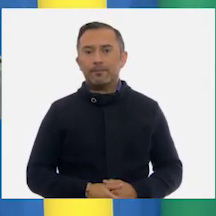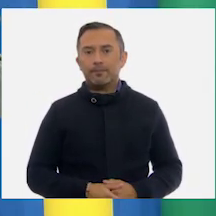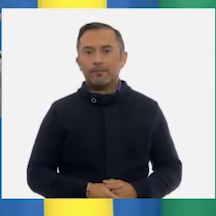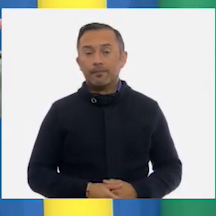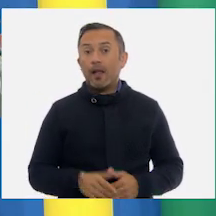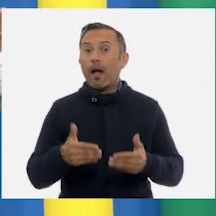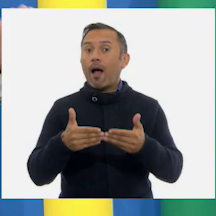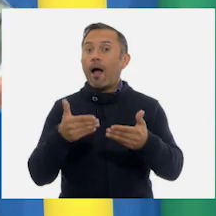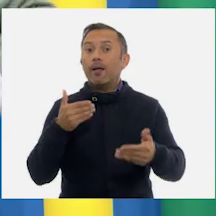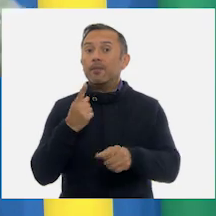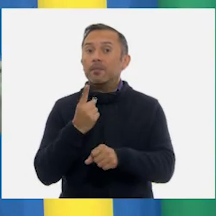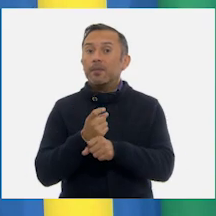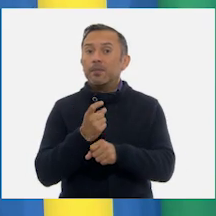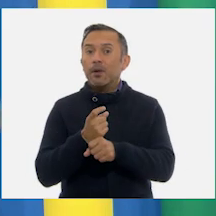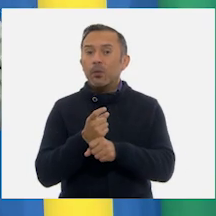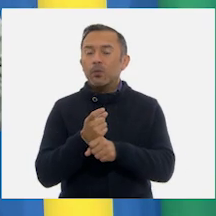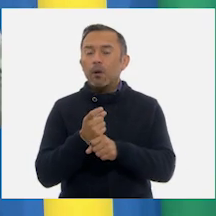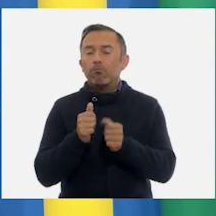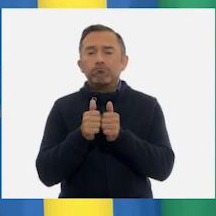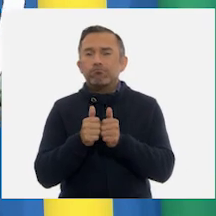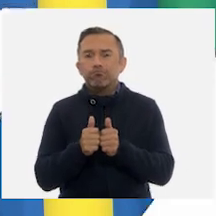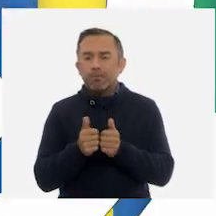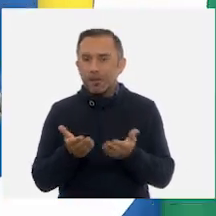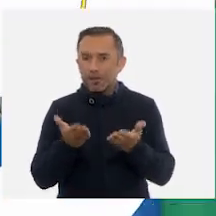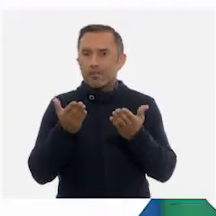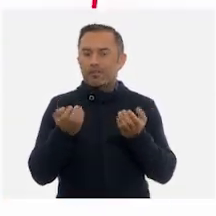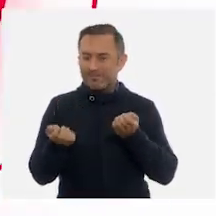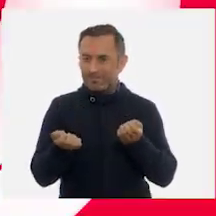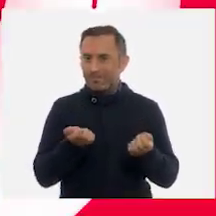Pero antes, a movernos un poco.